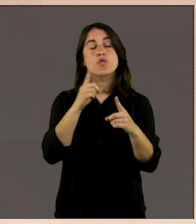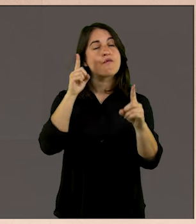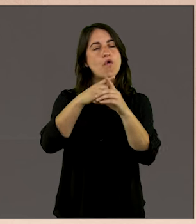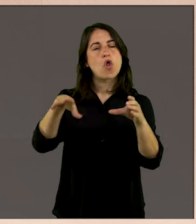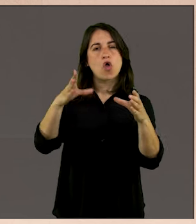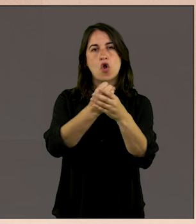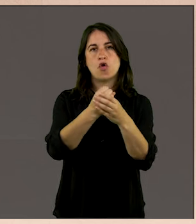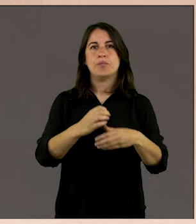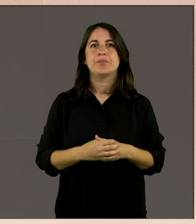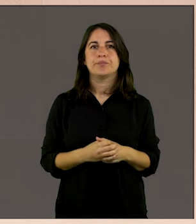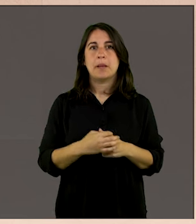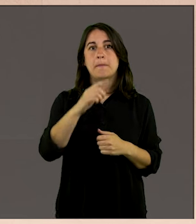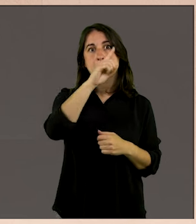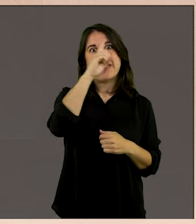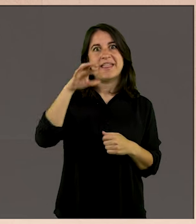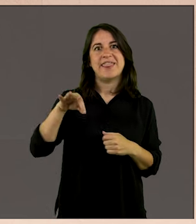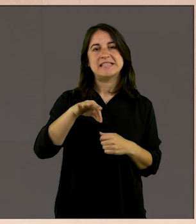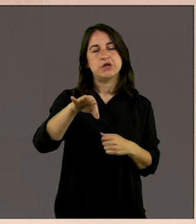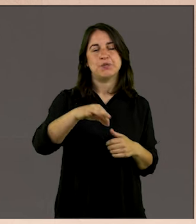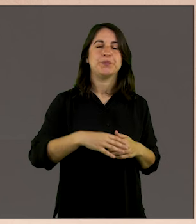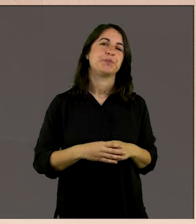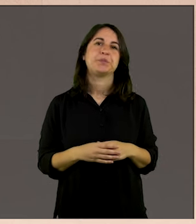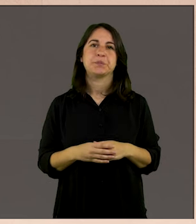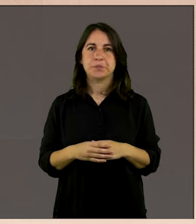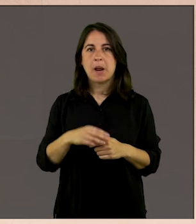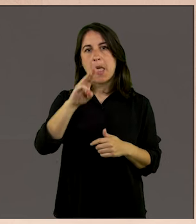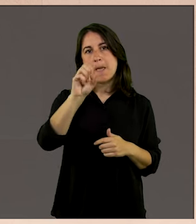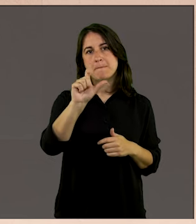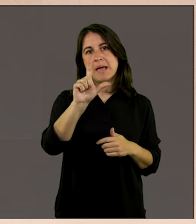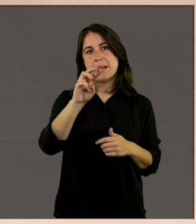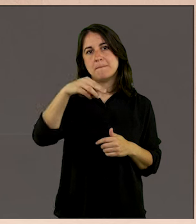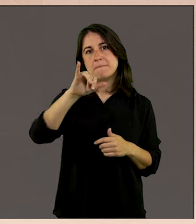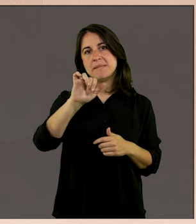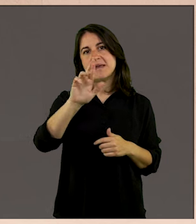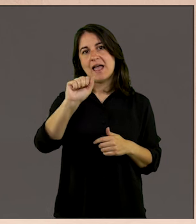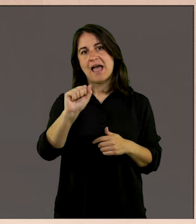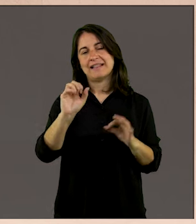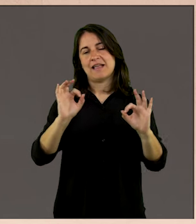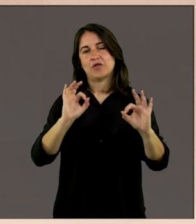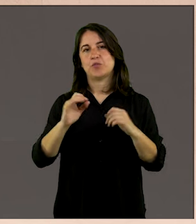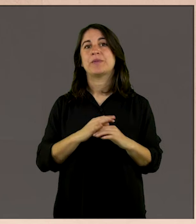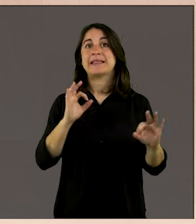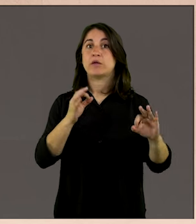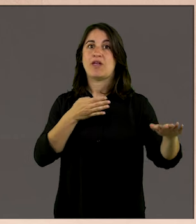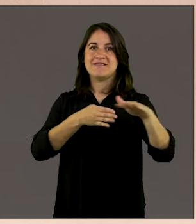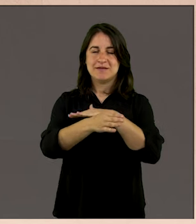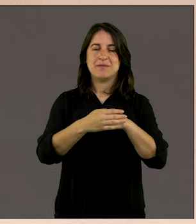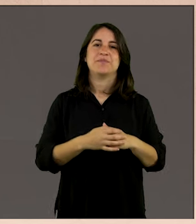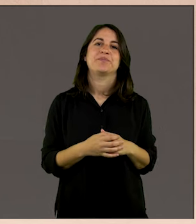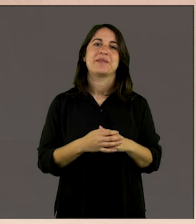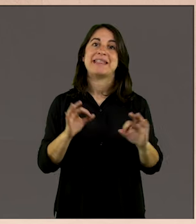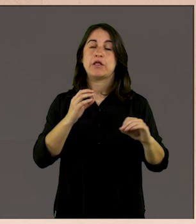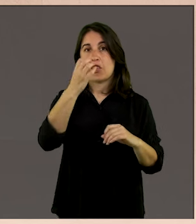Fundación Music for All. Madrid Destino. Palmira Teatro.